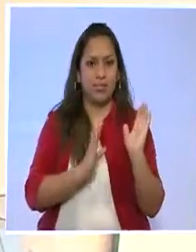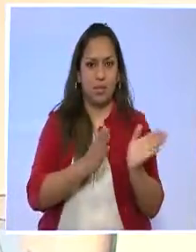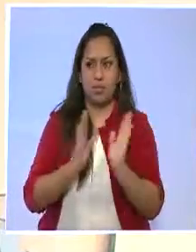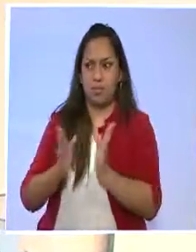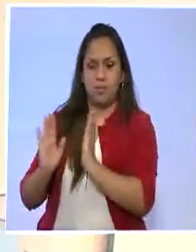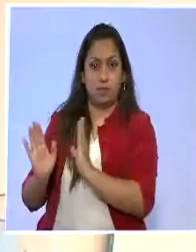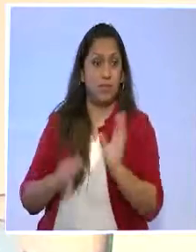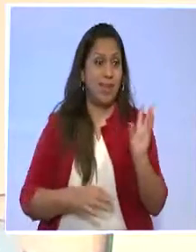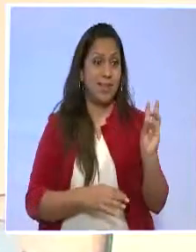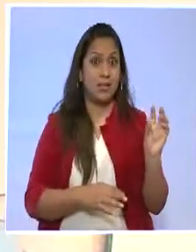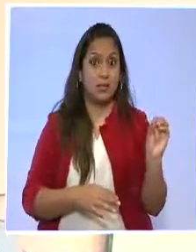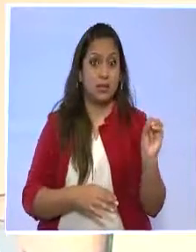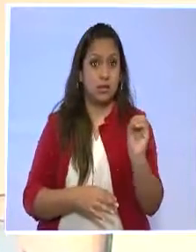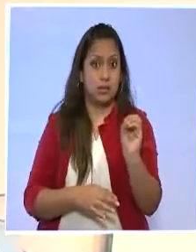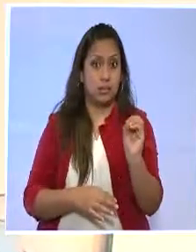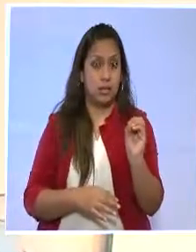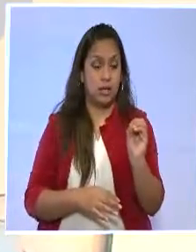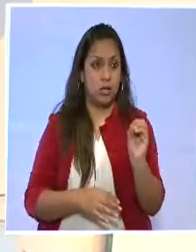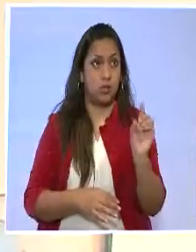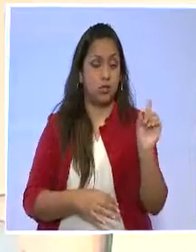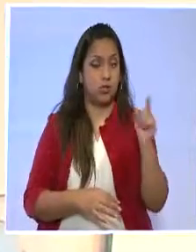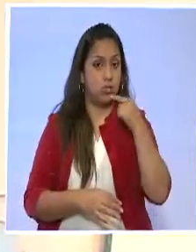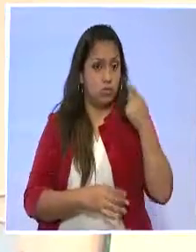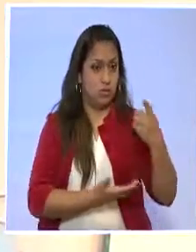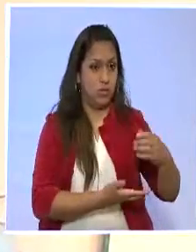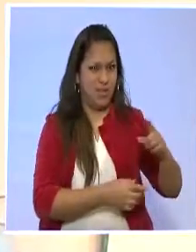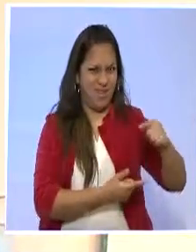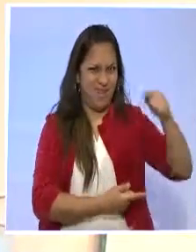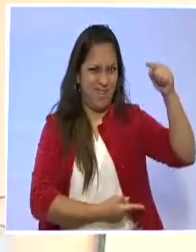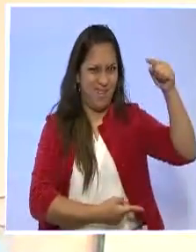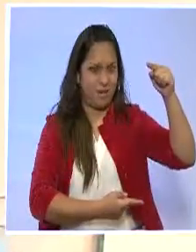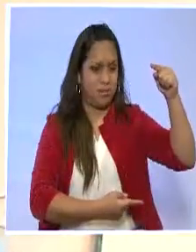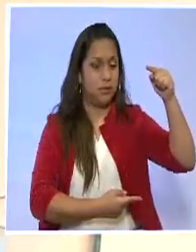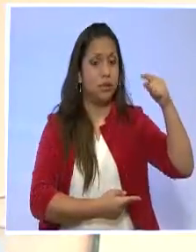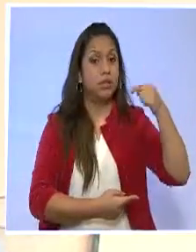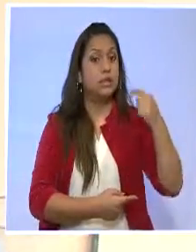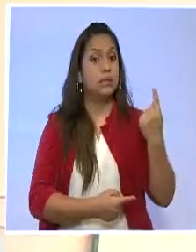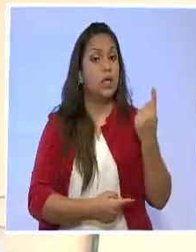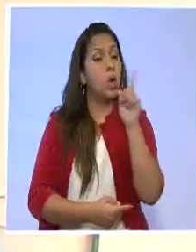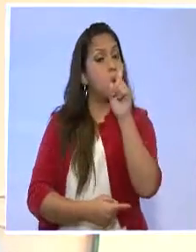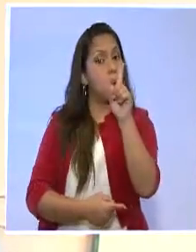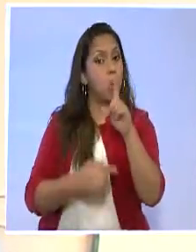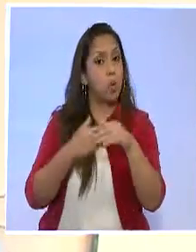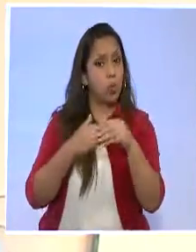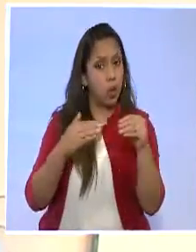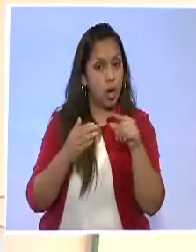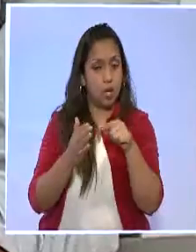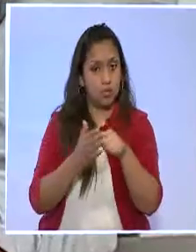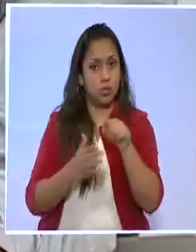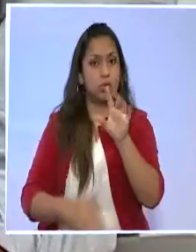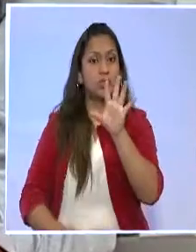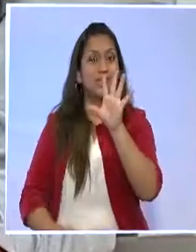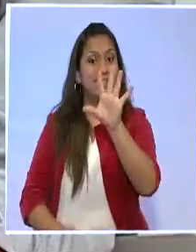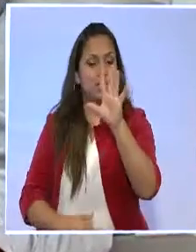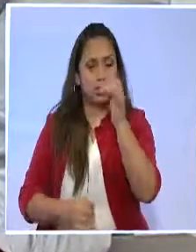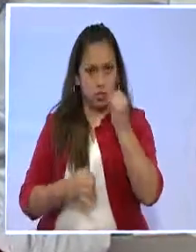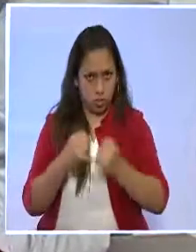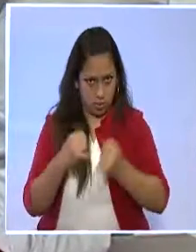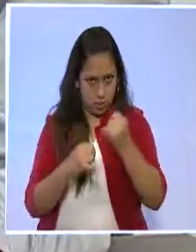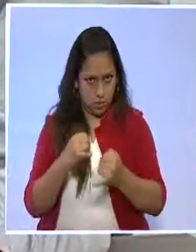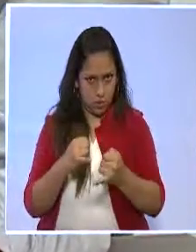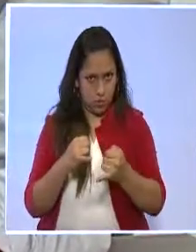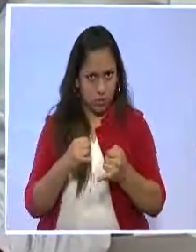la cerveza de 600 centímetros cúbicos que actualmente cuesta un dólar con cinco centavos un dólar con cinco